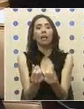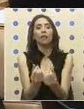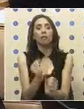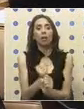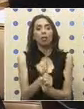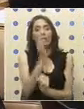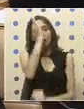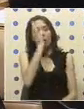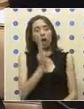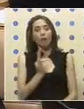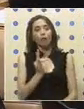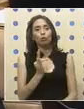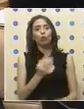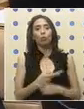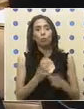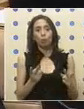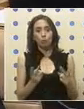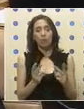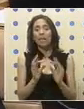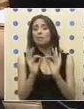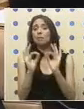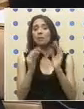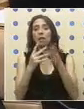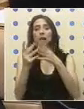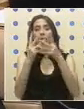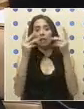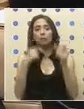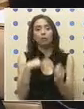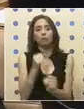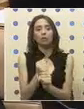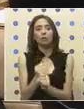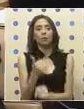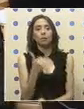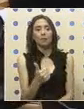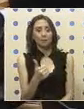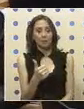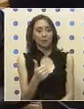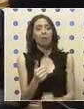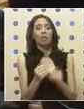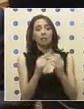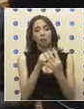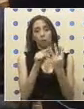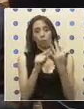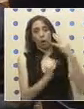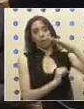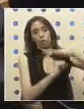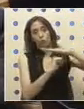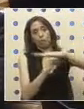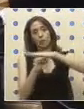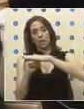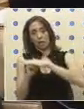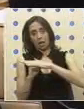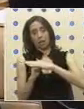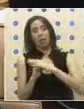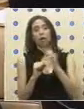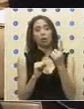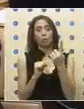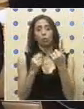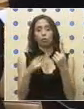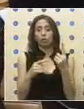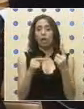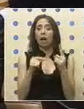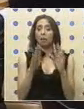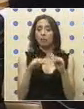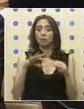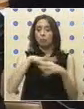pública, particularmente en relativo a transparencia y probidad. Que a mi juicio se compone de cuatro pilares esenciales. Uno ya despachado también con este mismo